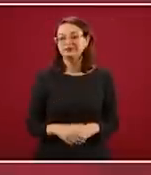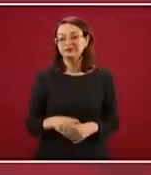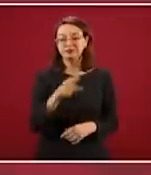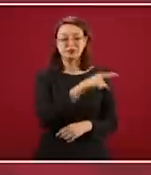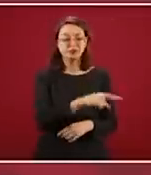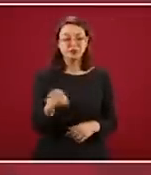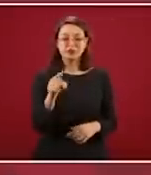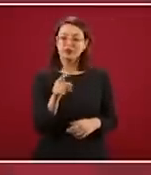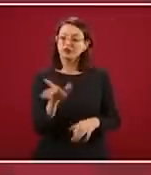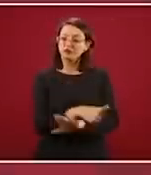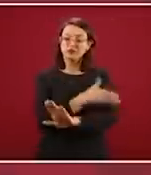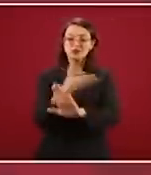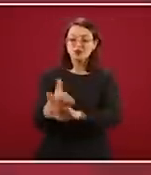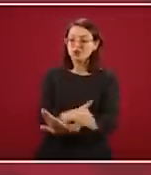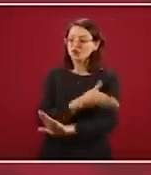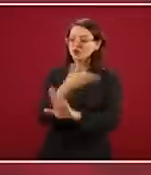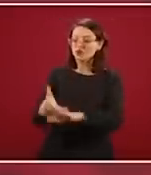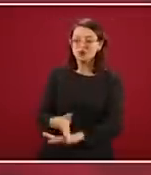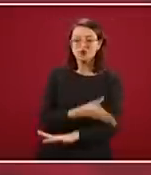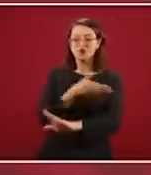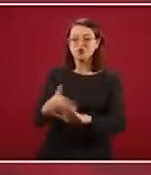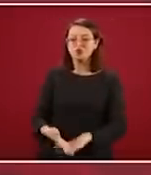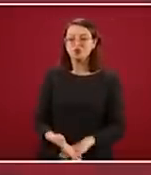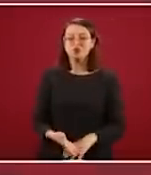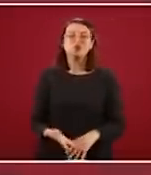contra, porque pues